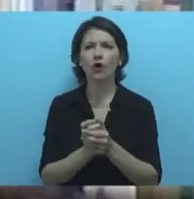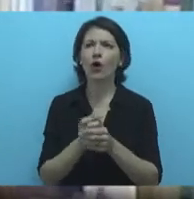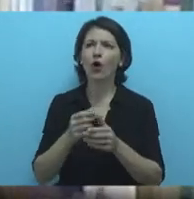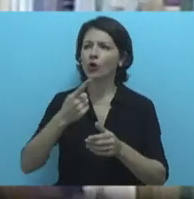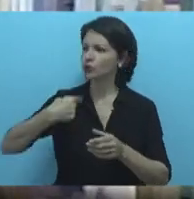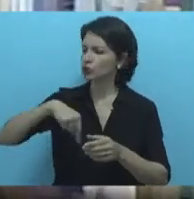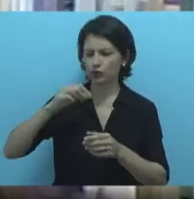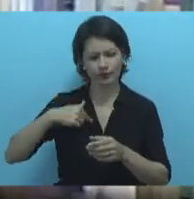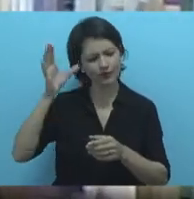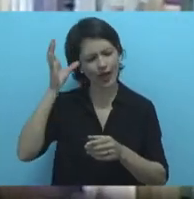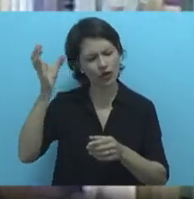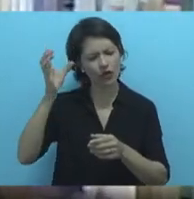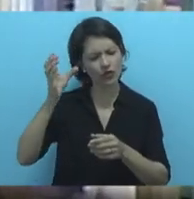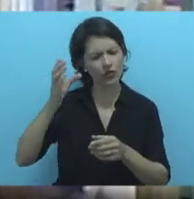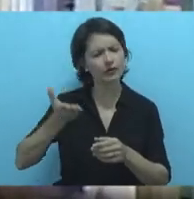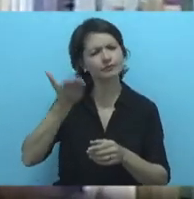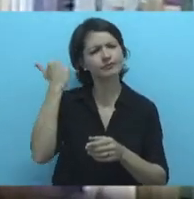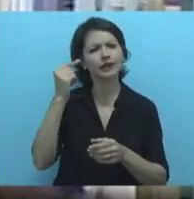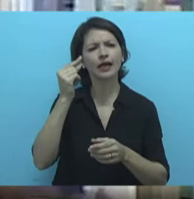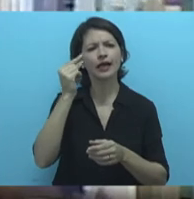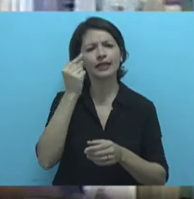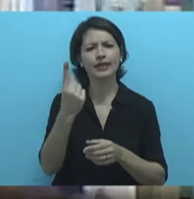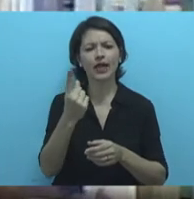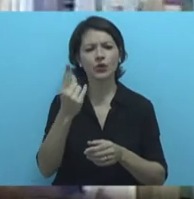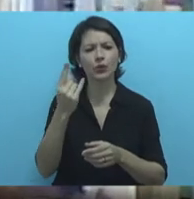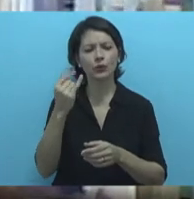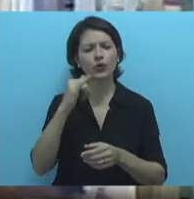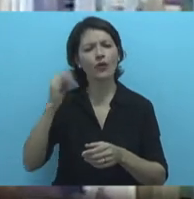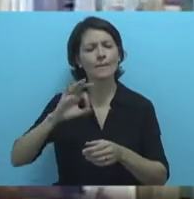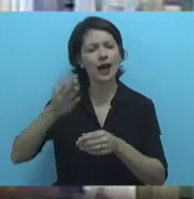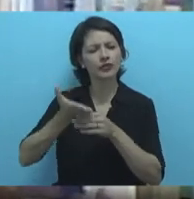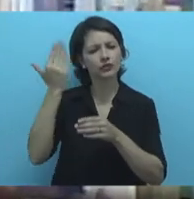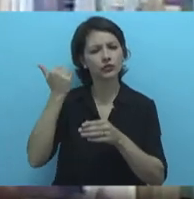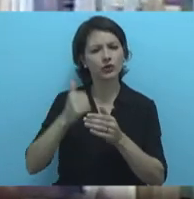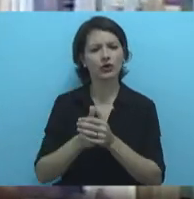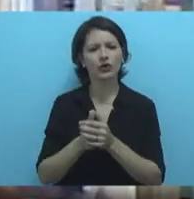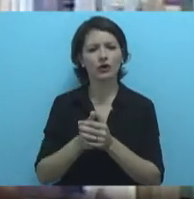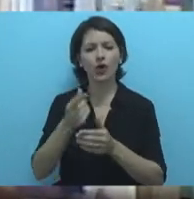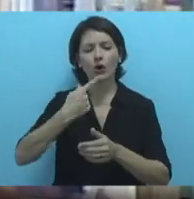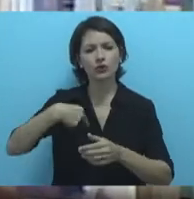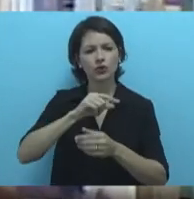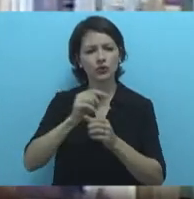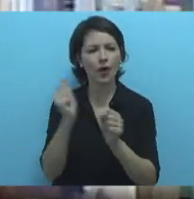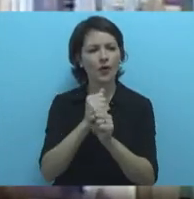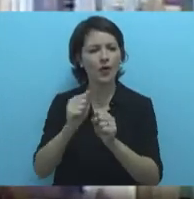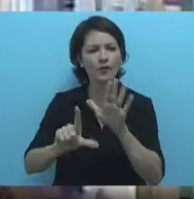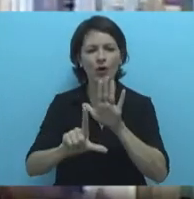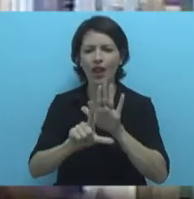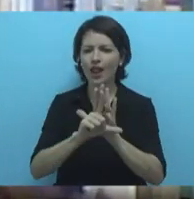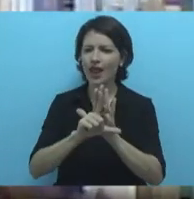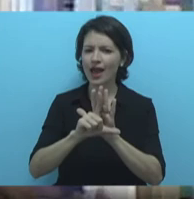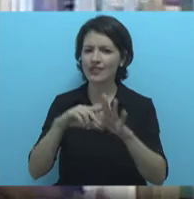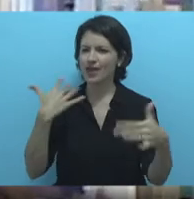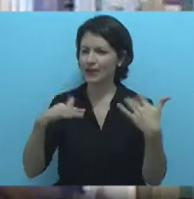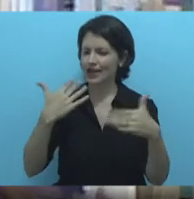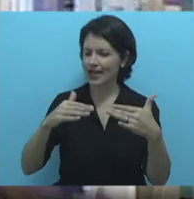del 31 de marzo a pocos igual de haber comenzado la cuarentena cuando aprobamos la ley de emergencia estaba